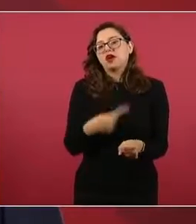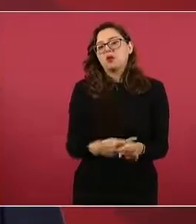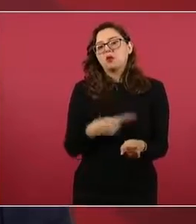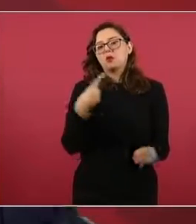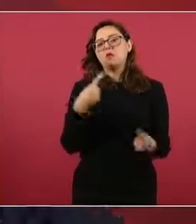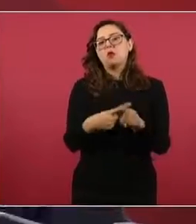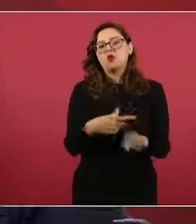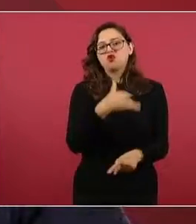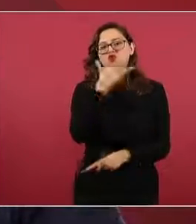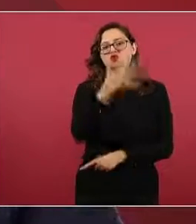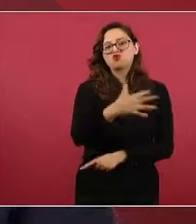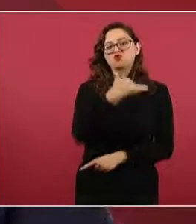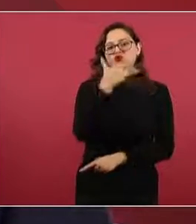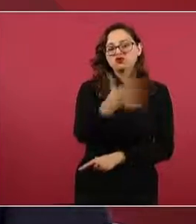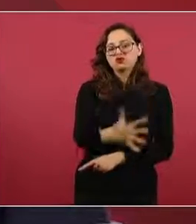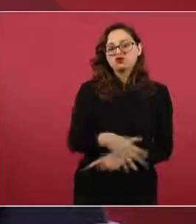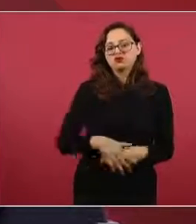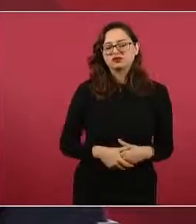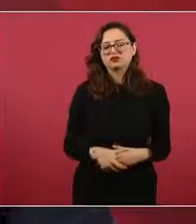Un país